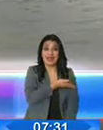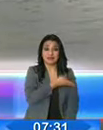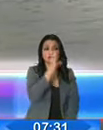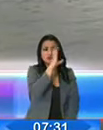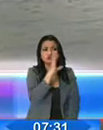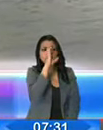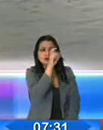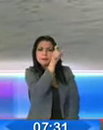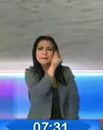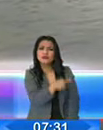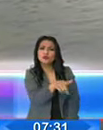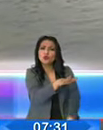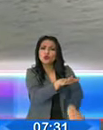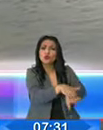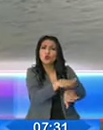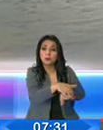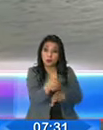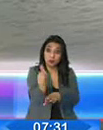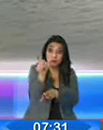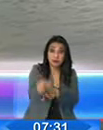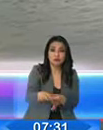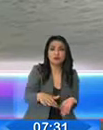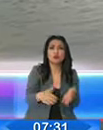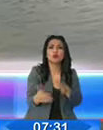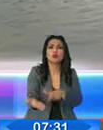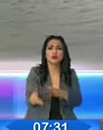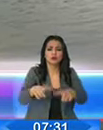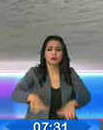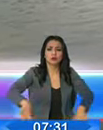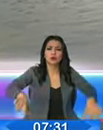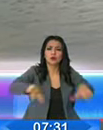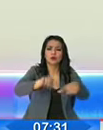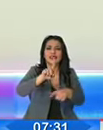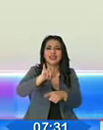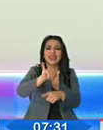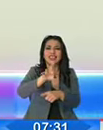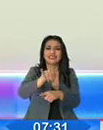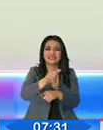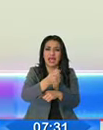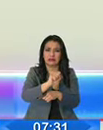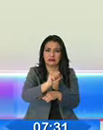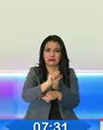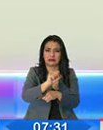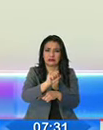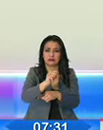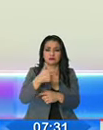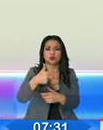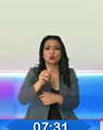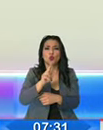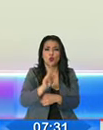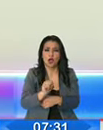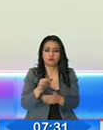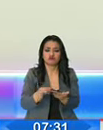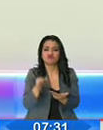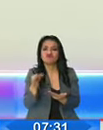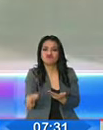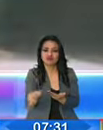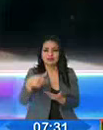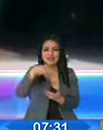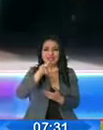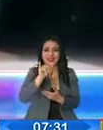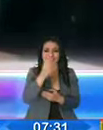ciudadano acusado de asesinato en el sector Las Delicias, en la localidad Chura, Cantón Quinindé.